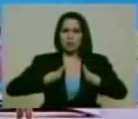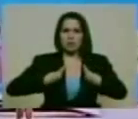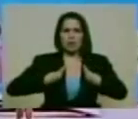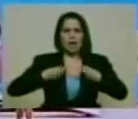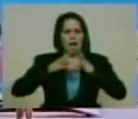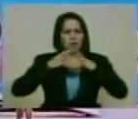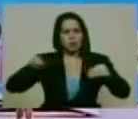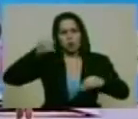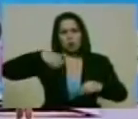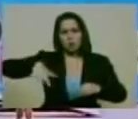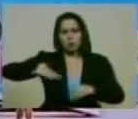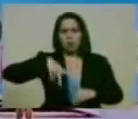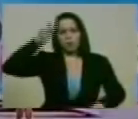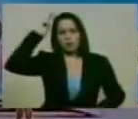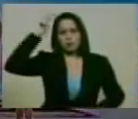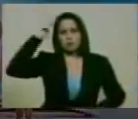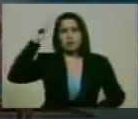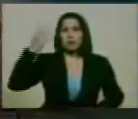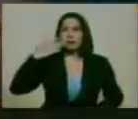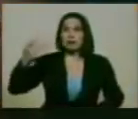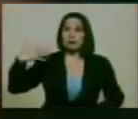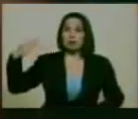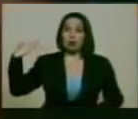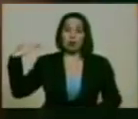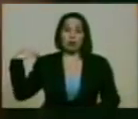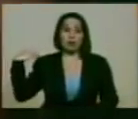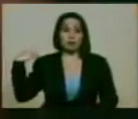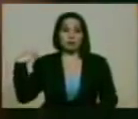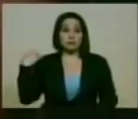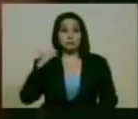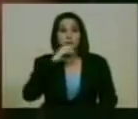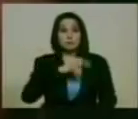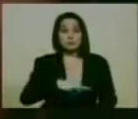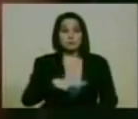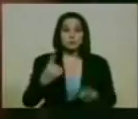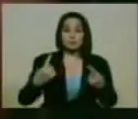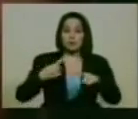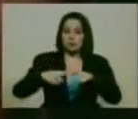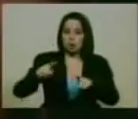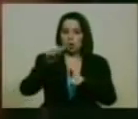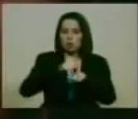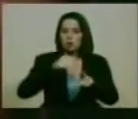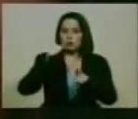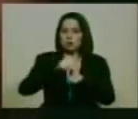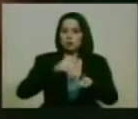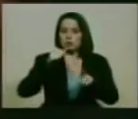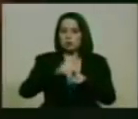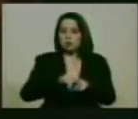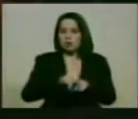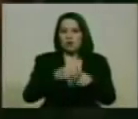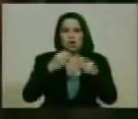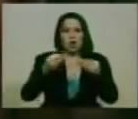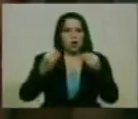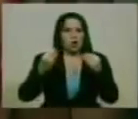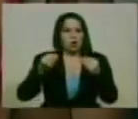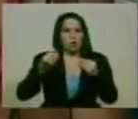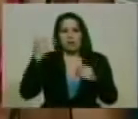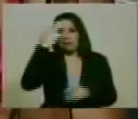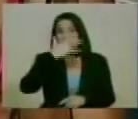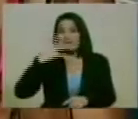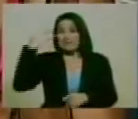entonces. Y muchos lucharon contra las condiciones más adversas del